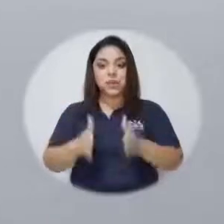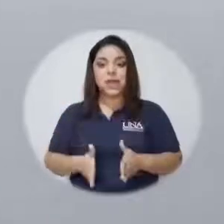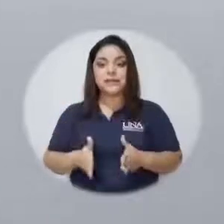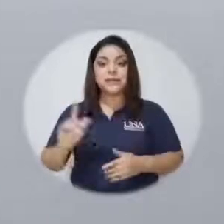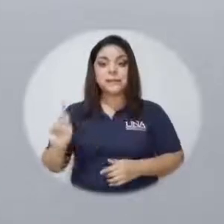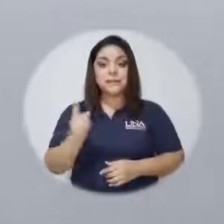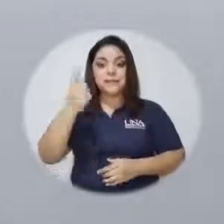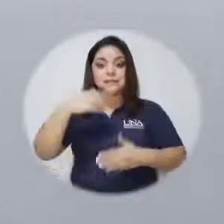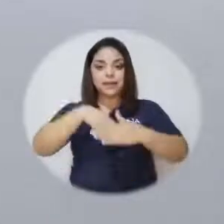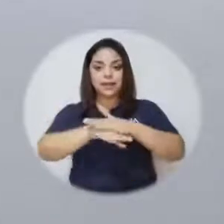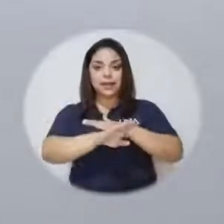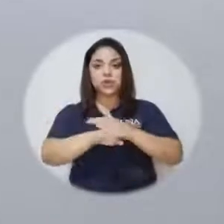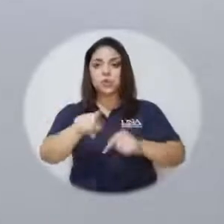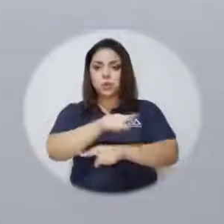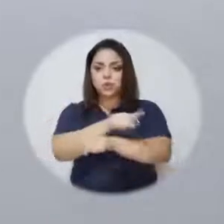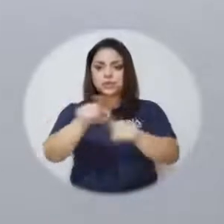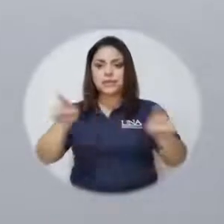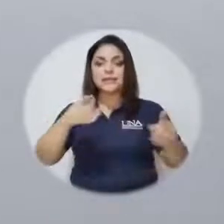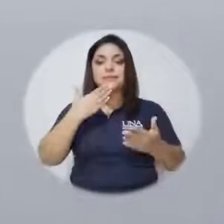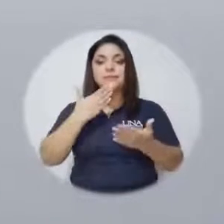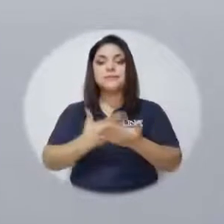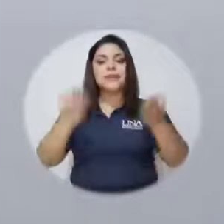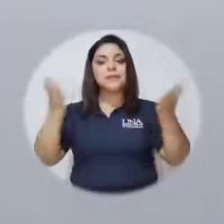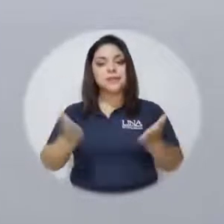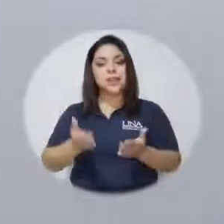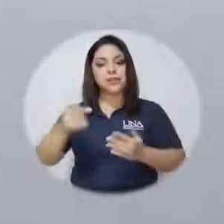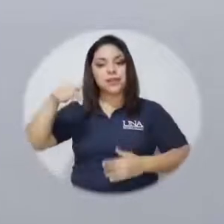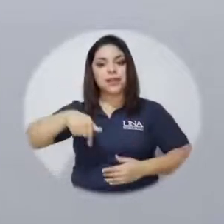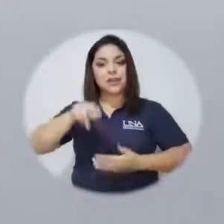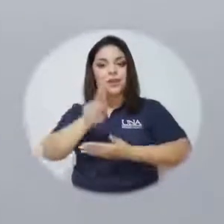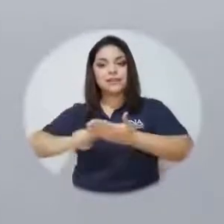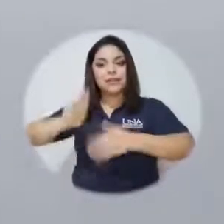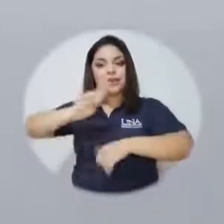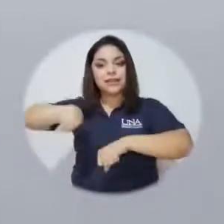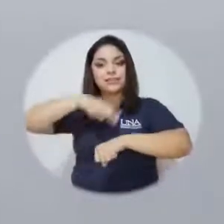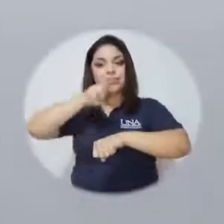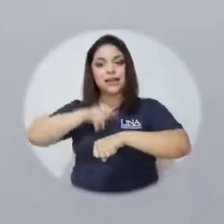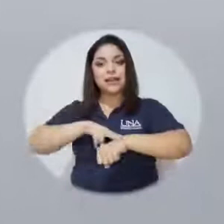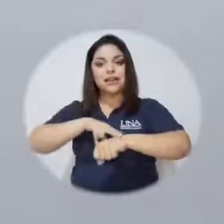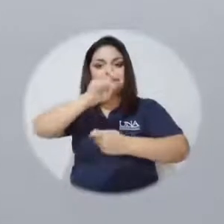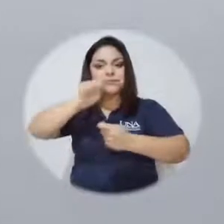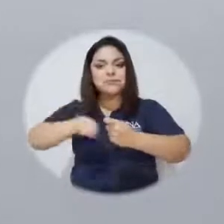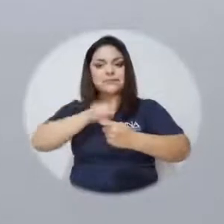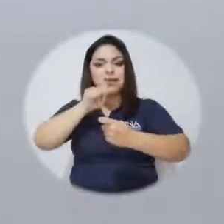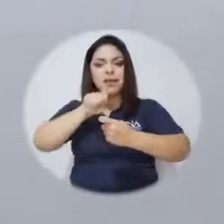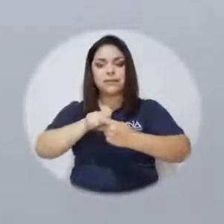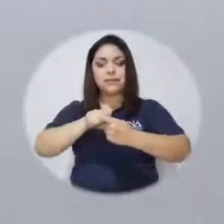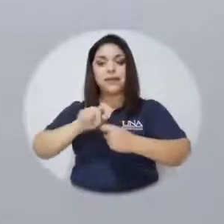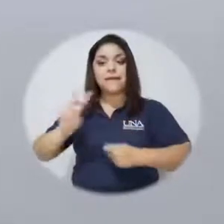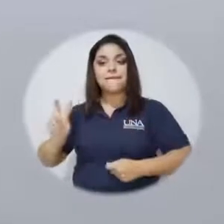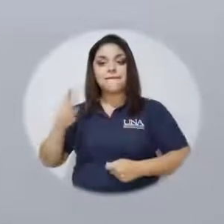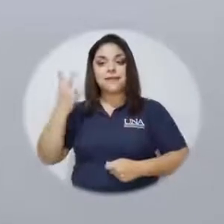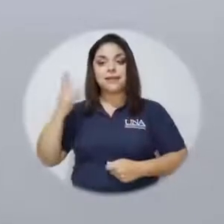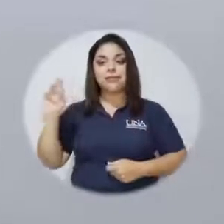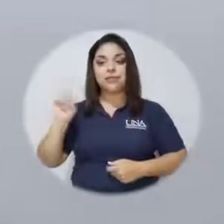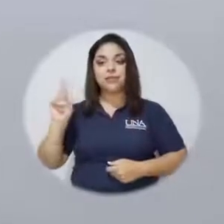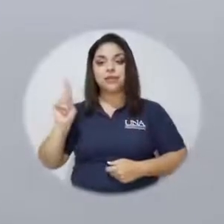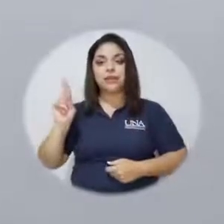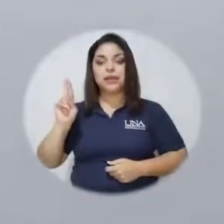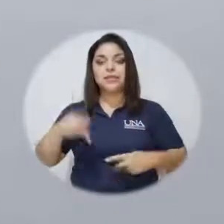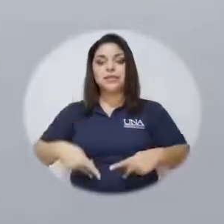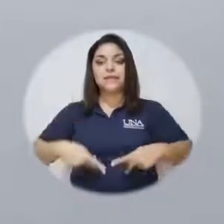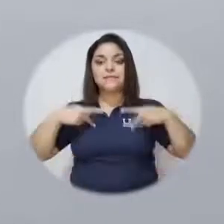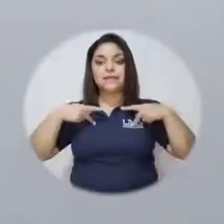Estudiantes de primer ingreso, sean ustedes bienvenidos a la Universidad Nacional y específicamente la Vicerrectoría de